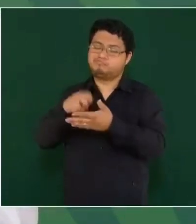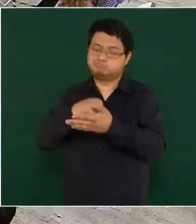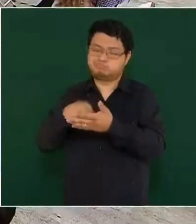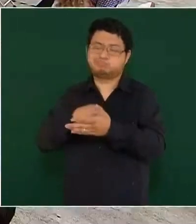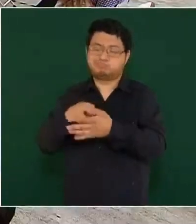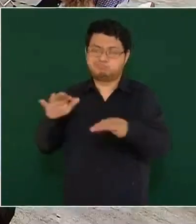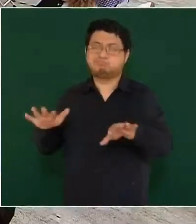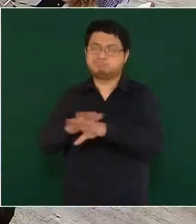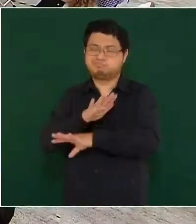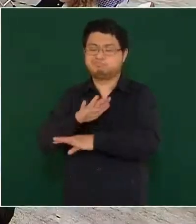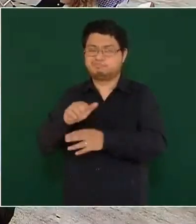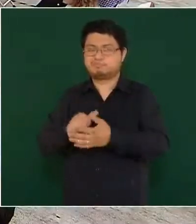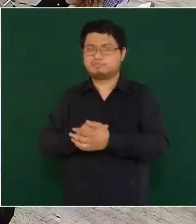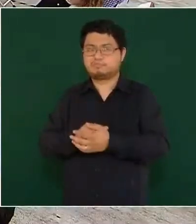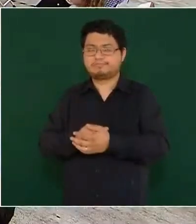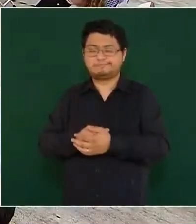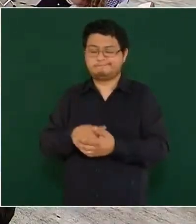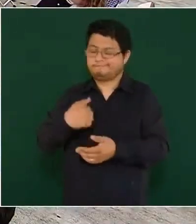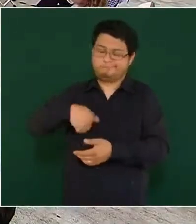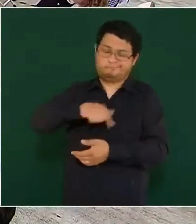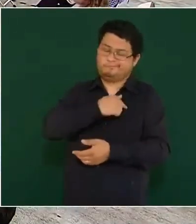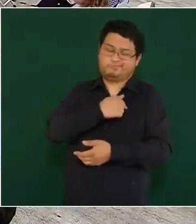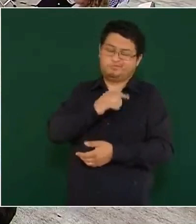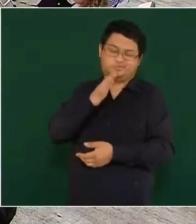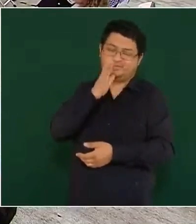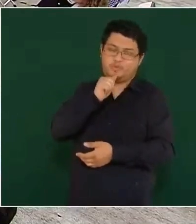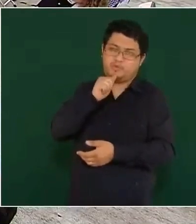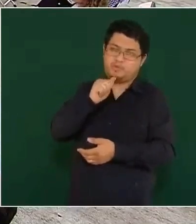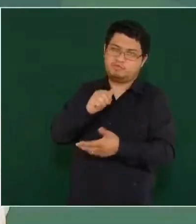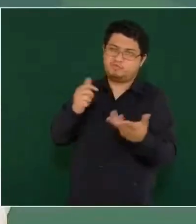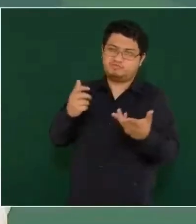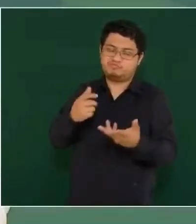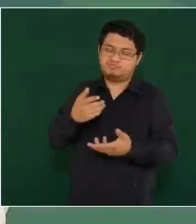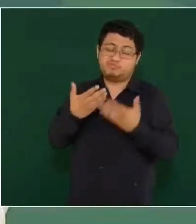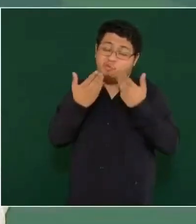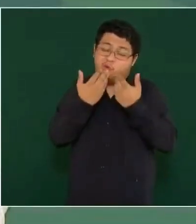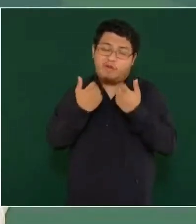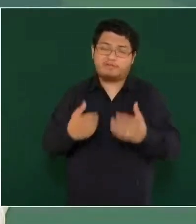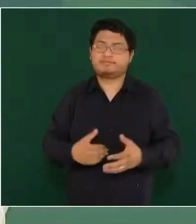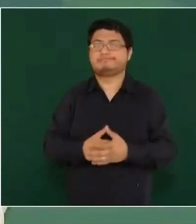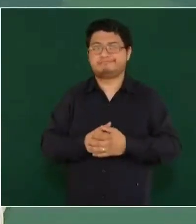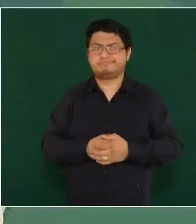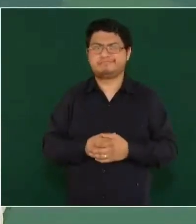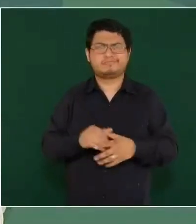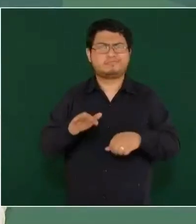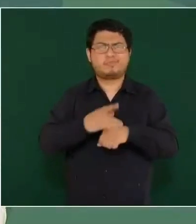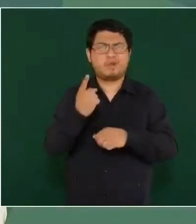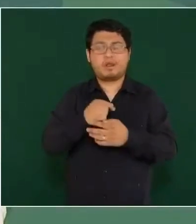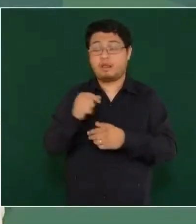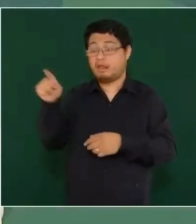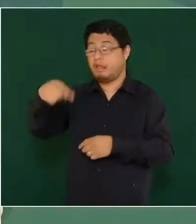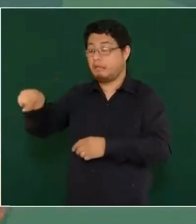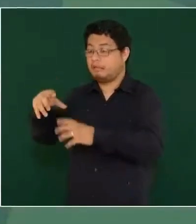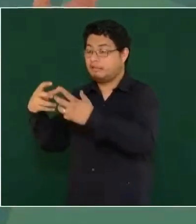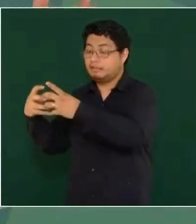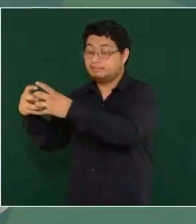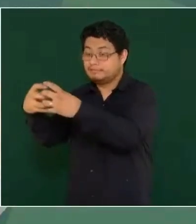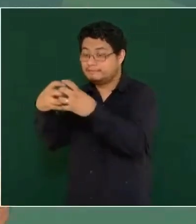vamos a alcanzar los trescientos treinta y cuatro porque están juntos